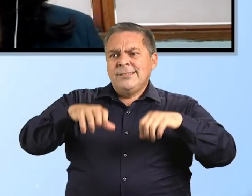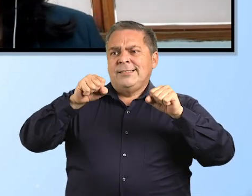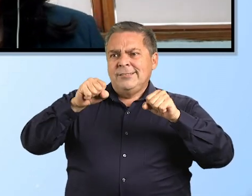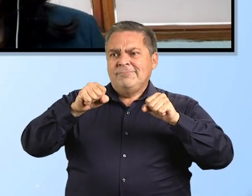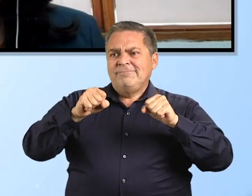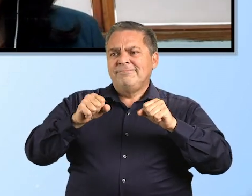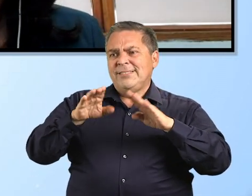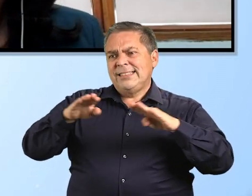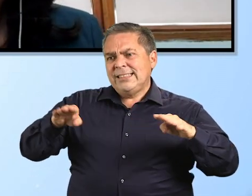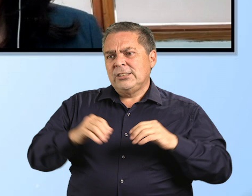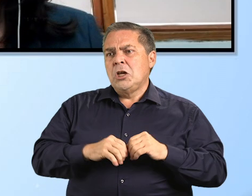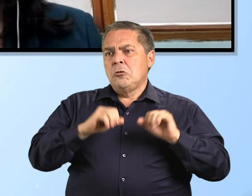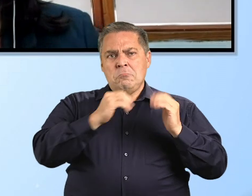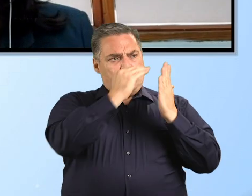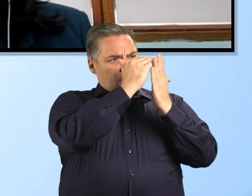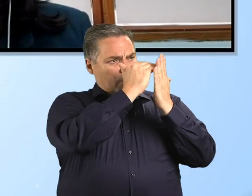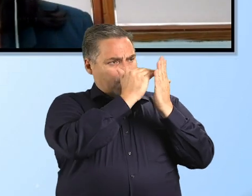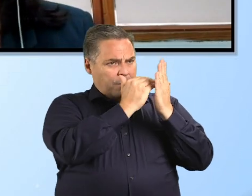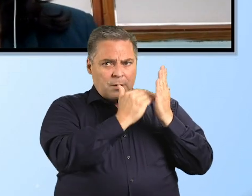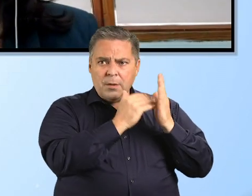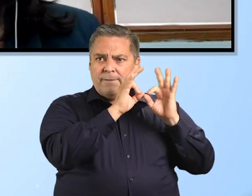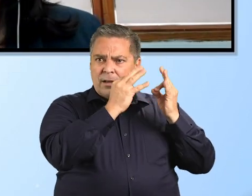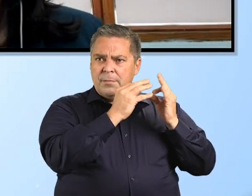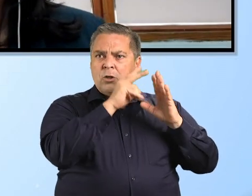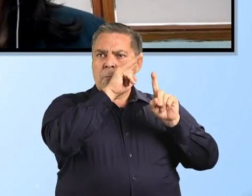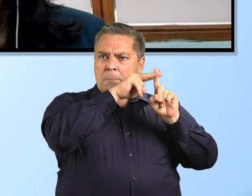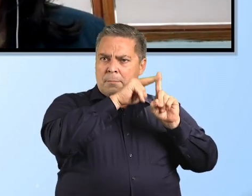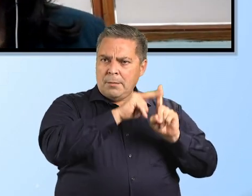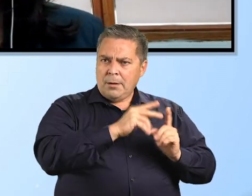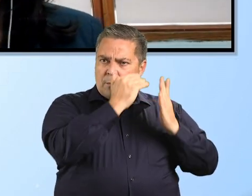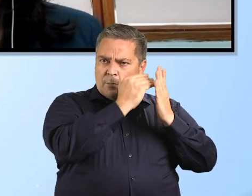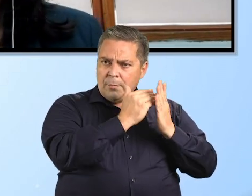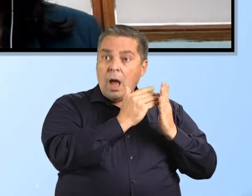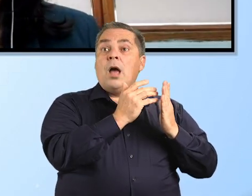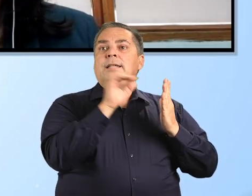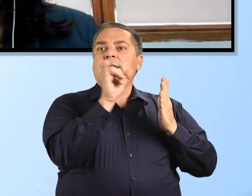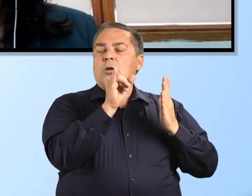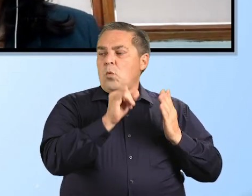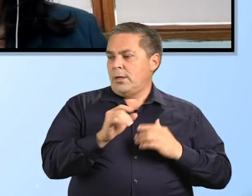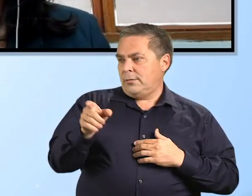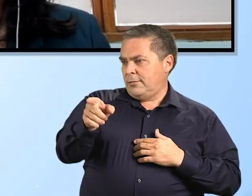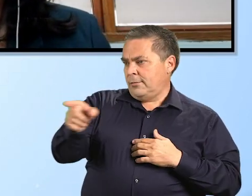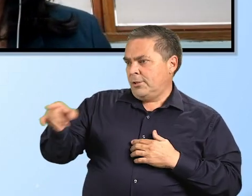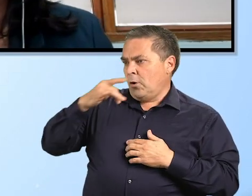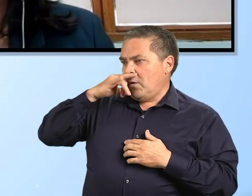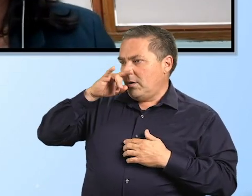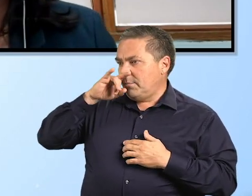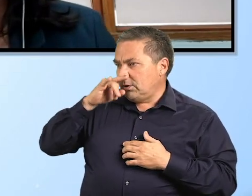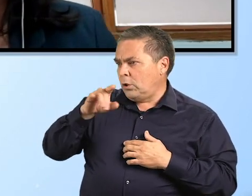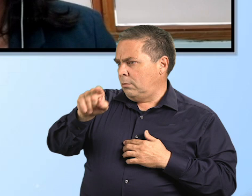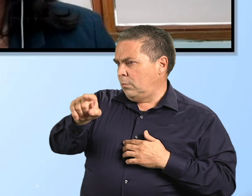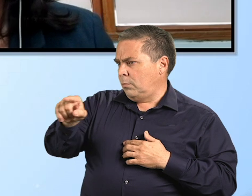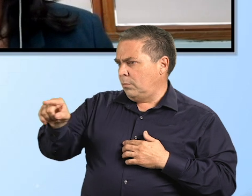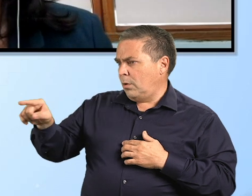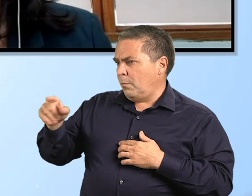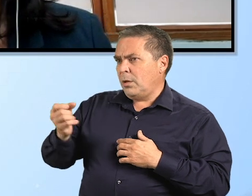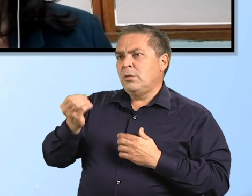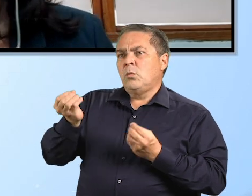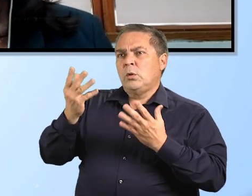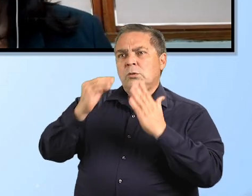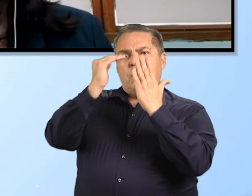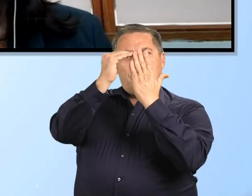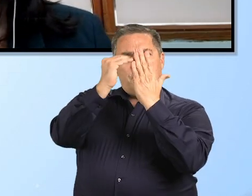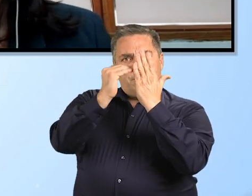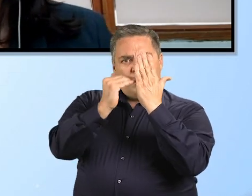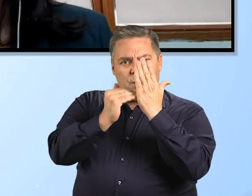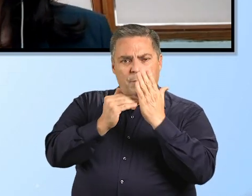también se encuentran en ese registro la lista de todos los menores candidatos a adopción. Mediante un panel de selección de candidatos,